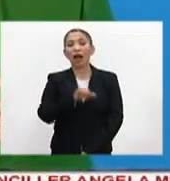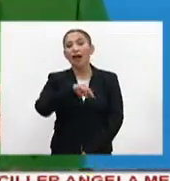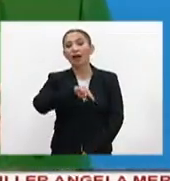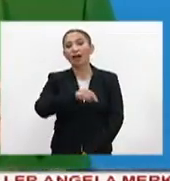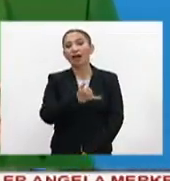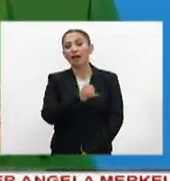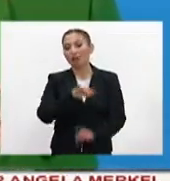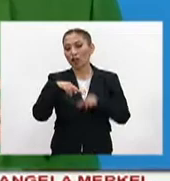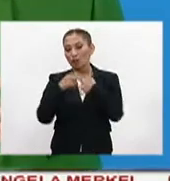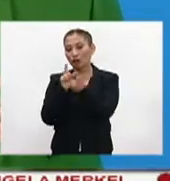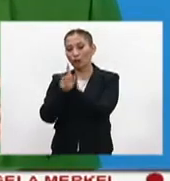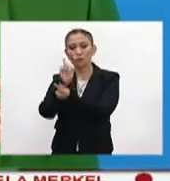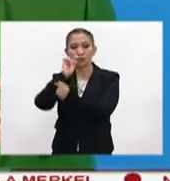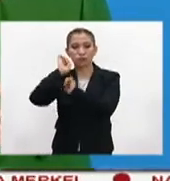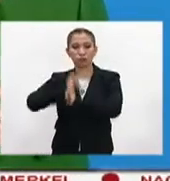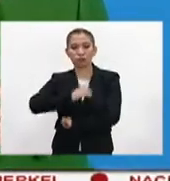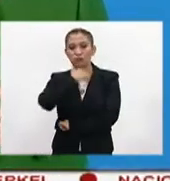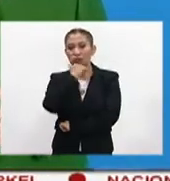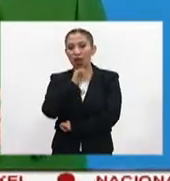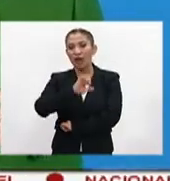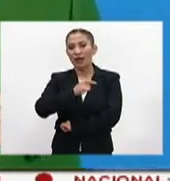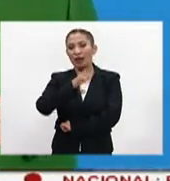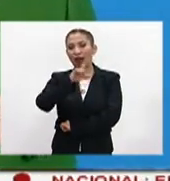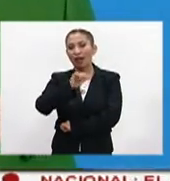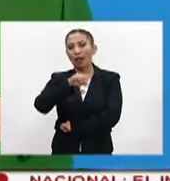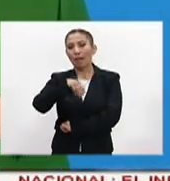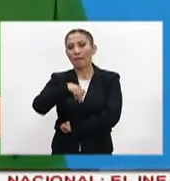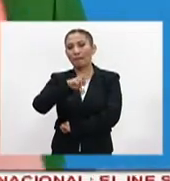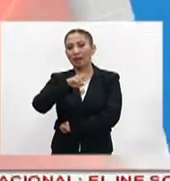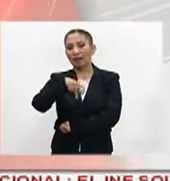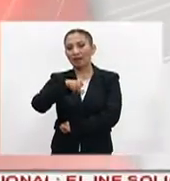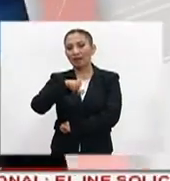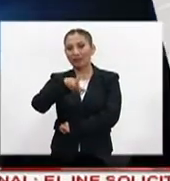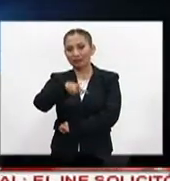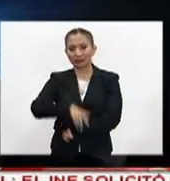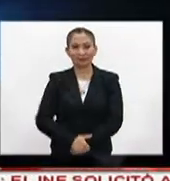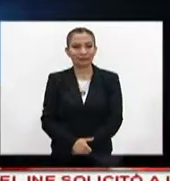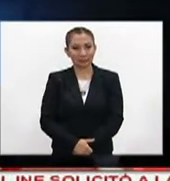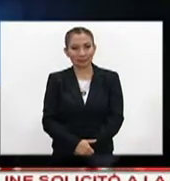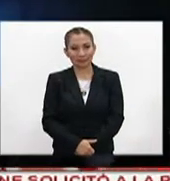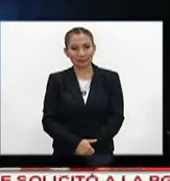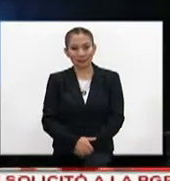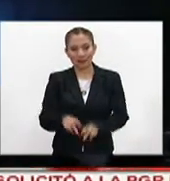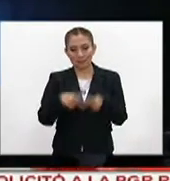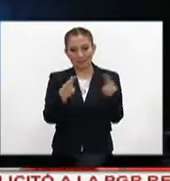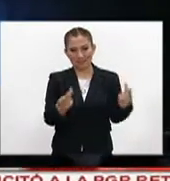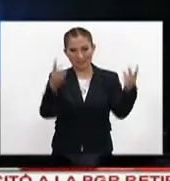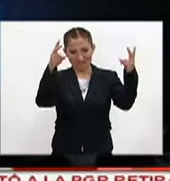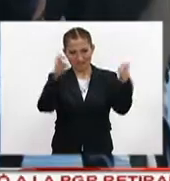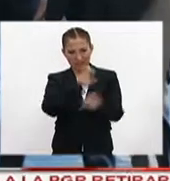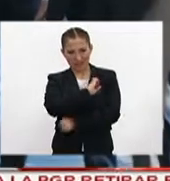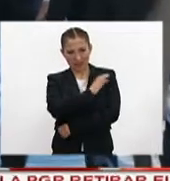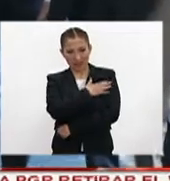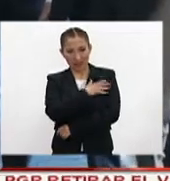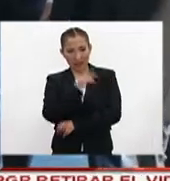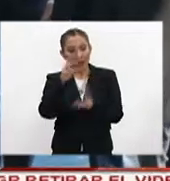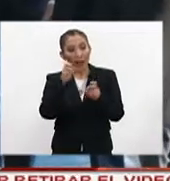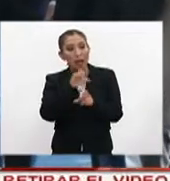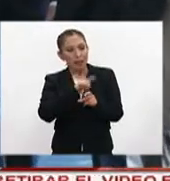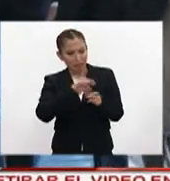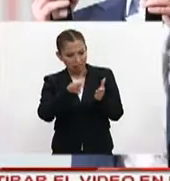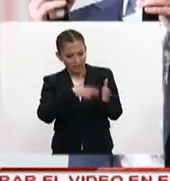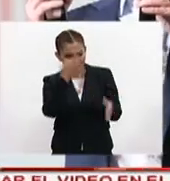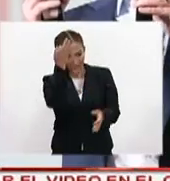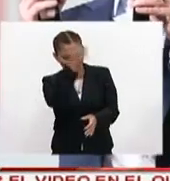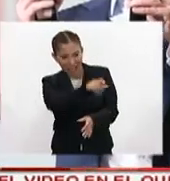Ricardo Anaya se reúne con la canciller alemana Angela Merkel. El diario El País afirma que fue falsificada la